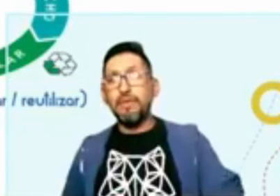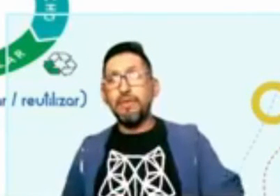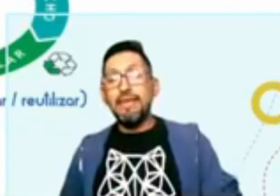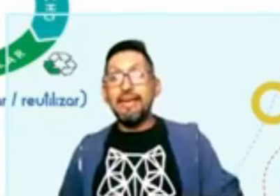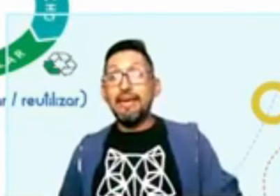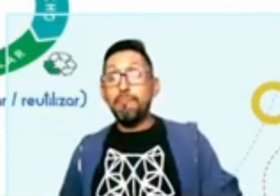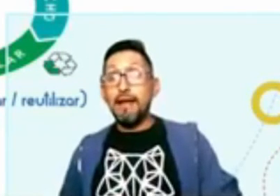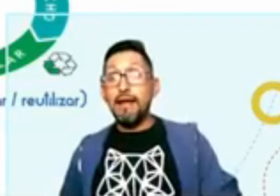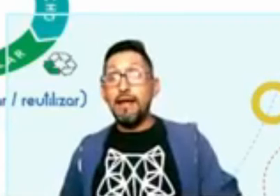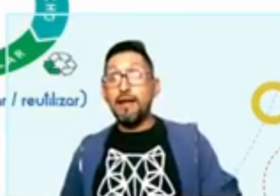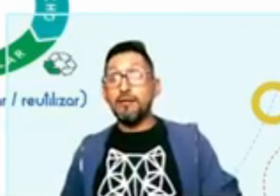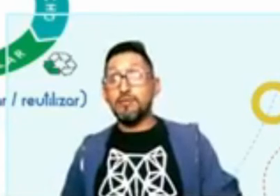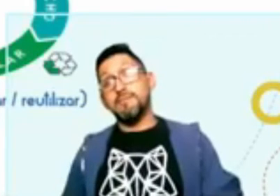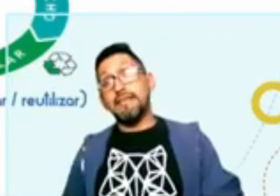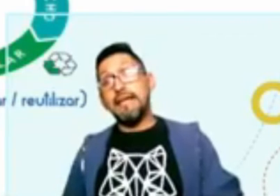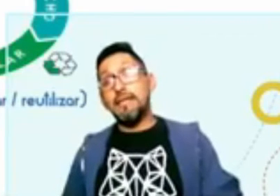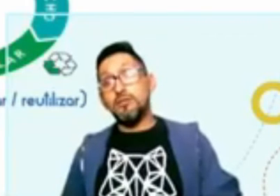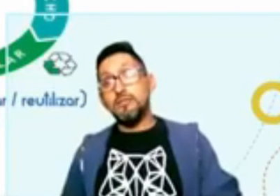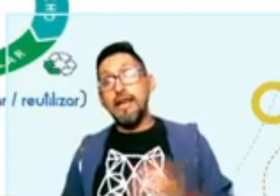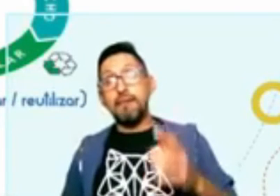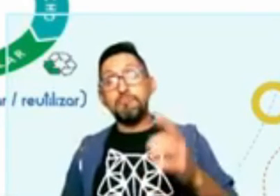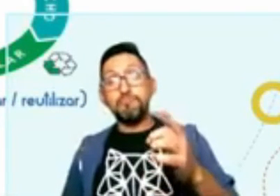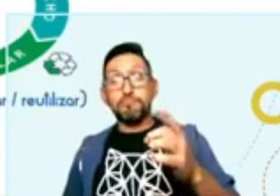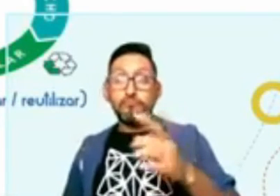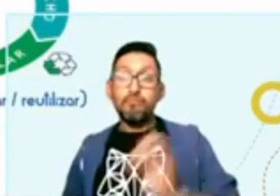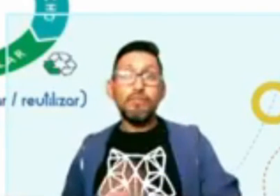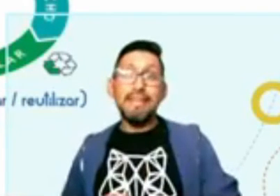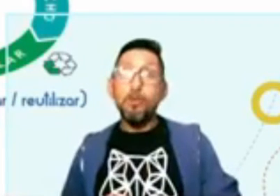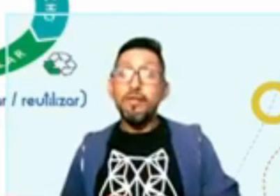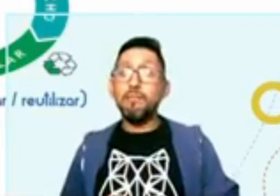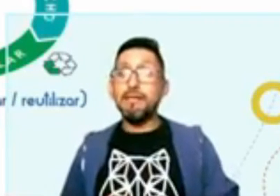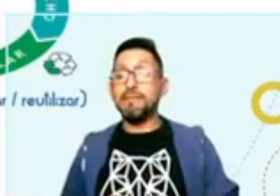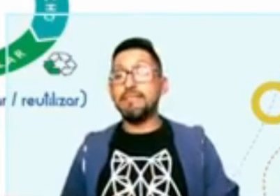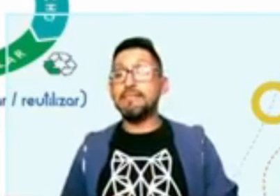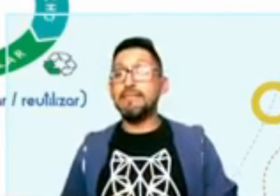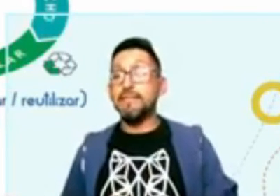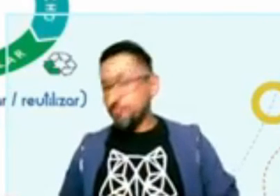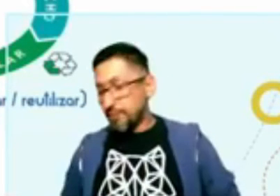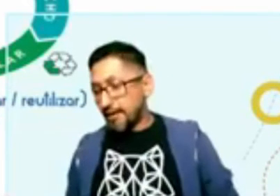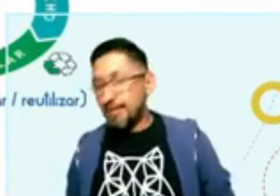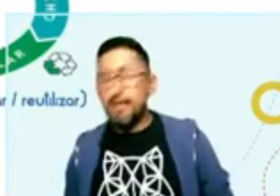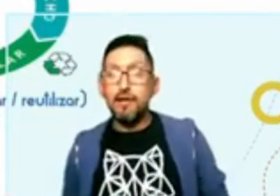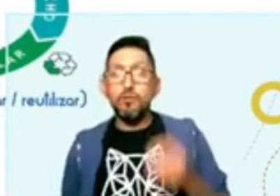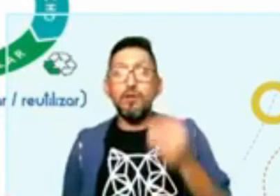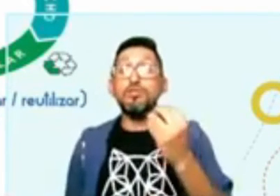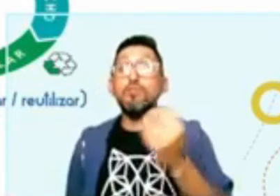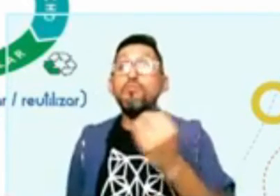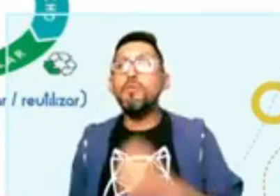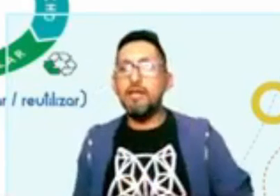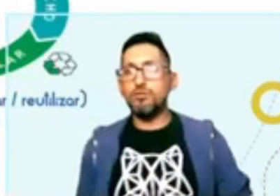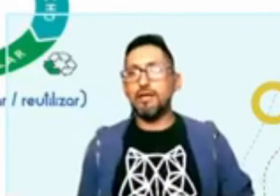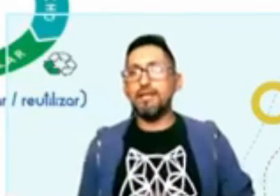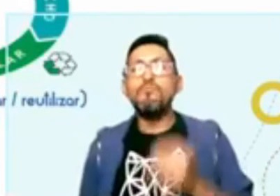ejemplo, para los reyes británicos, el aluminio, precisamente, era una cuestión